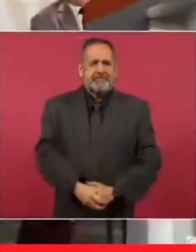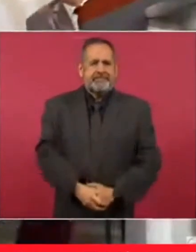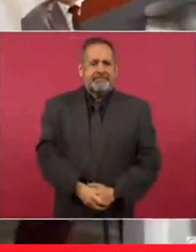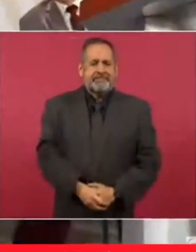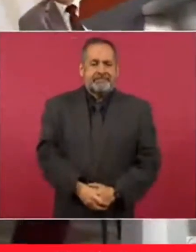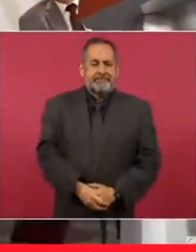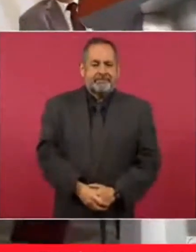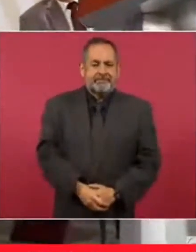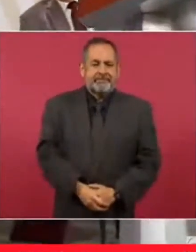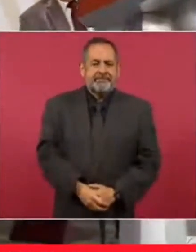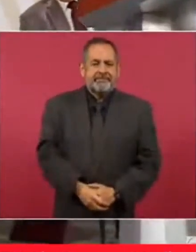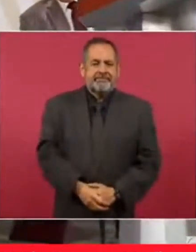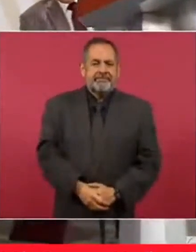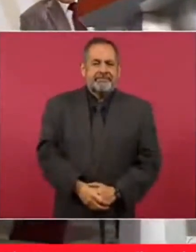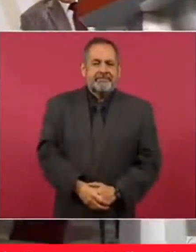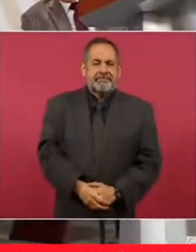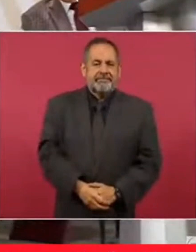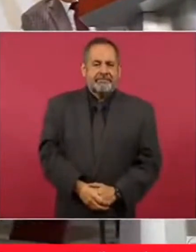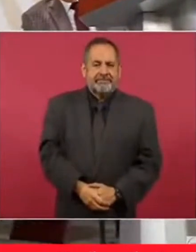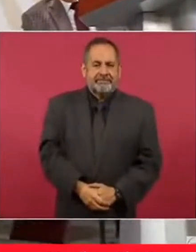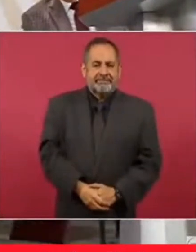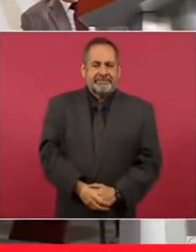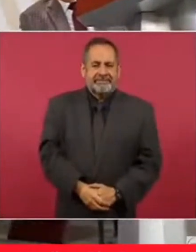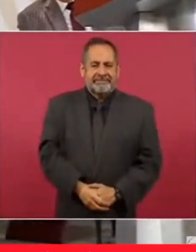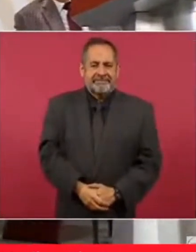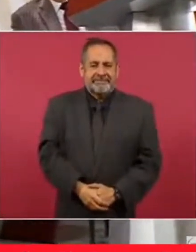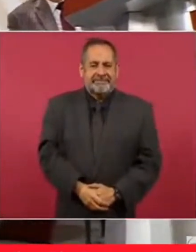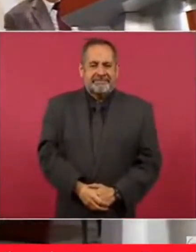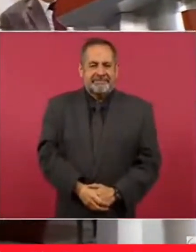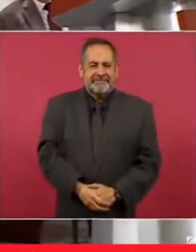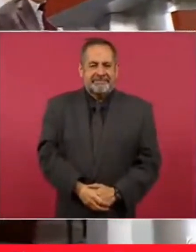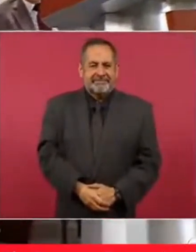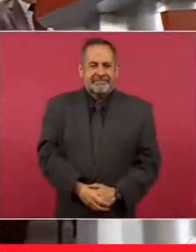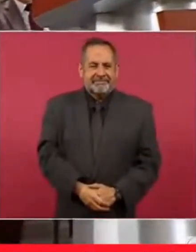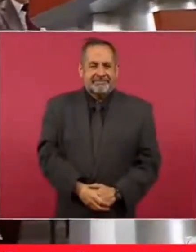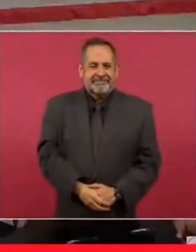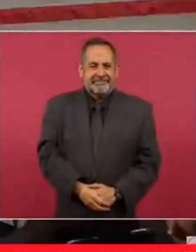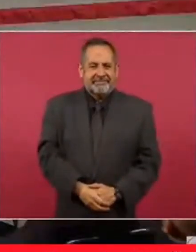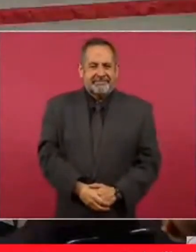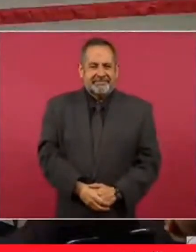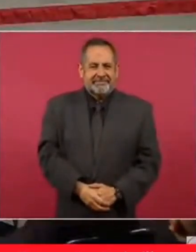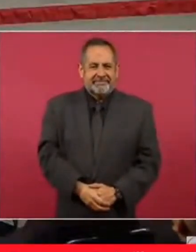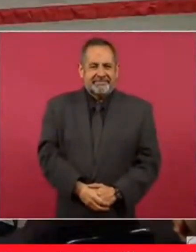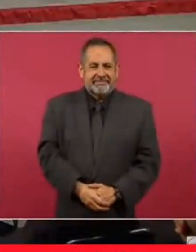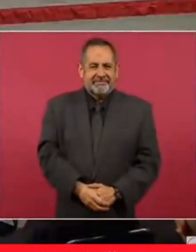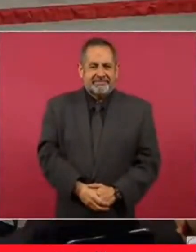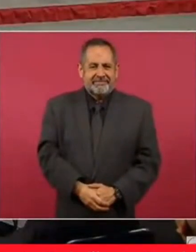Bueno. Gracias. Escucha.